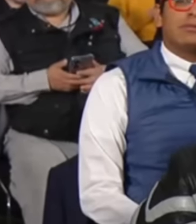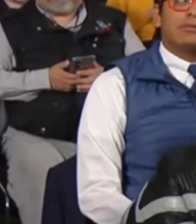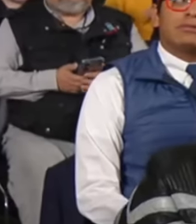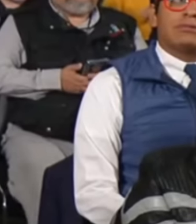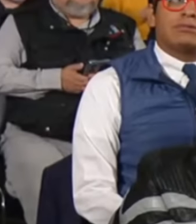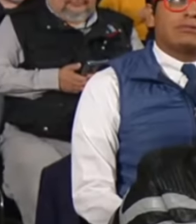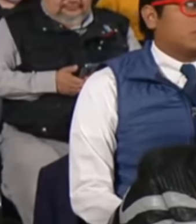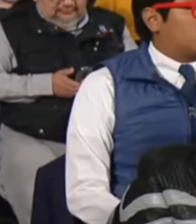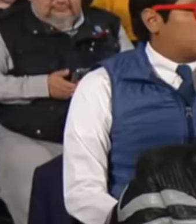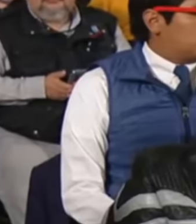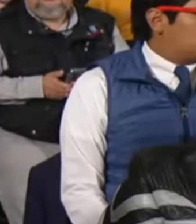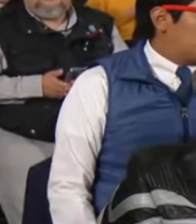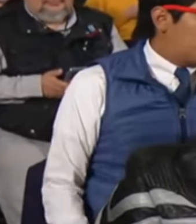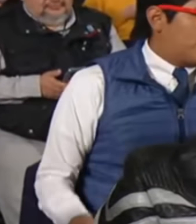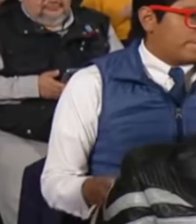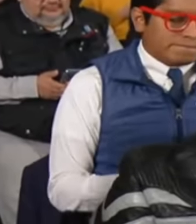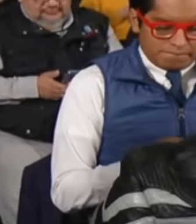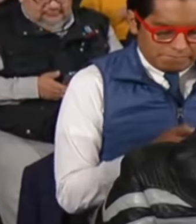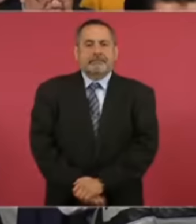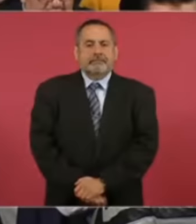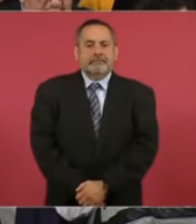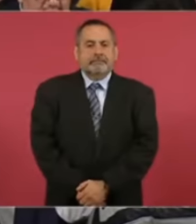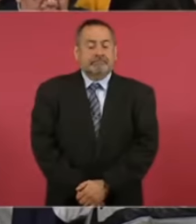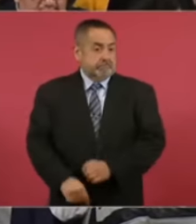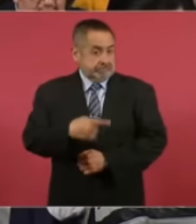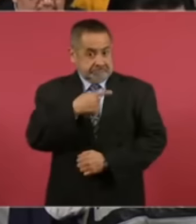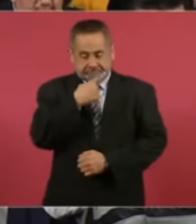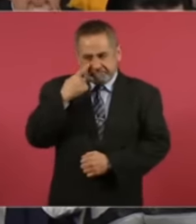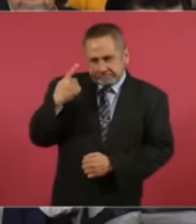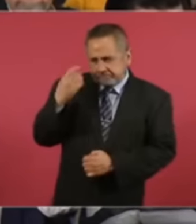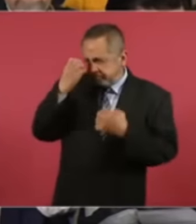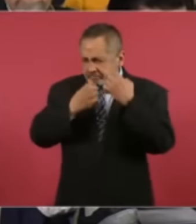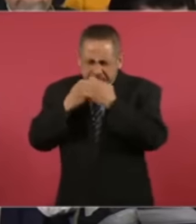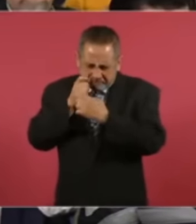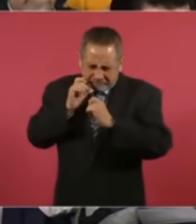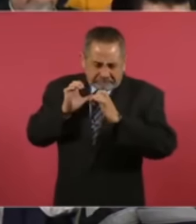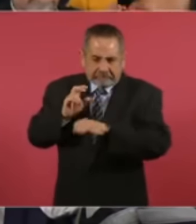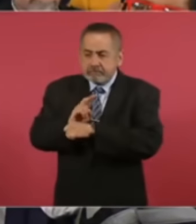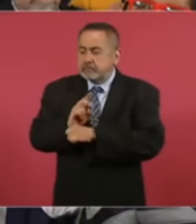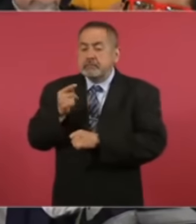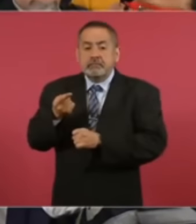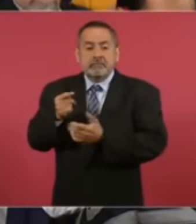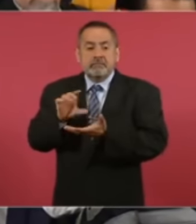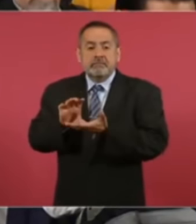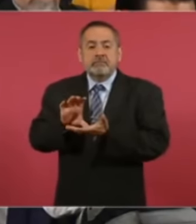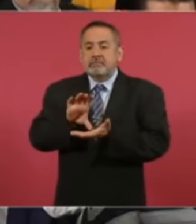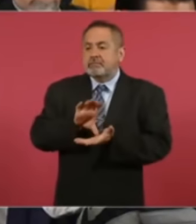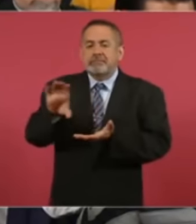Andrea Marván, que va a revisar con lupa la transferencia de las 12